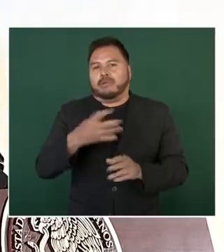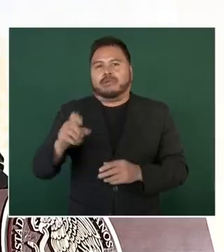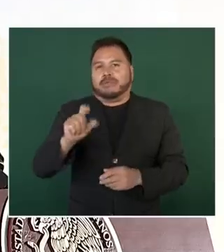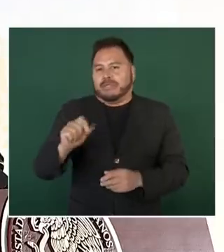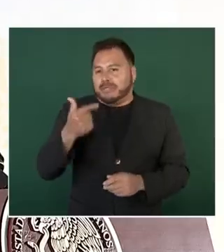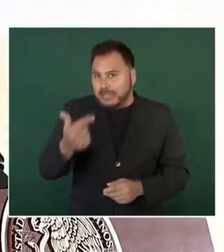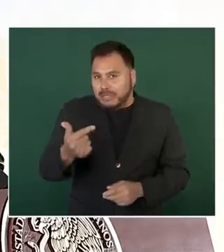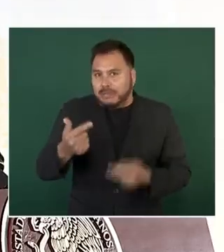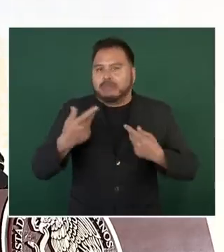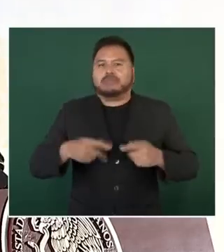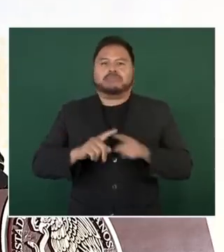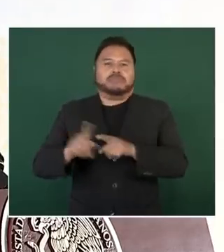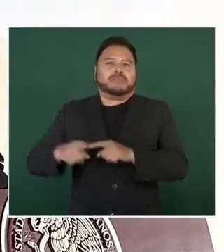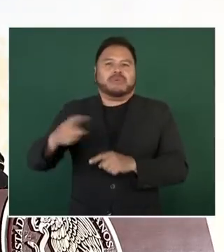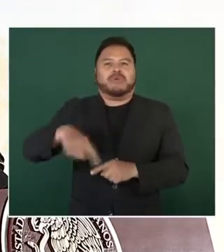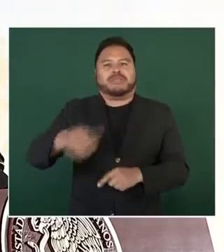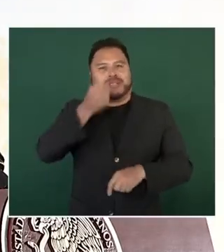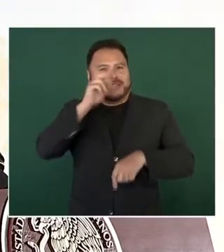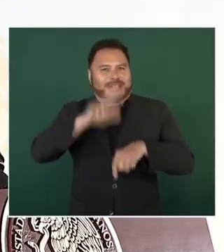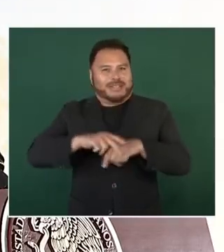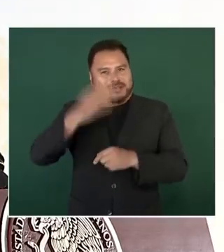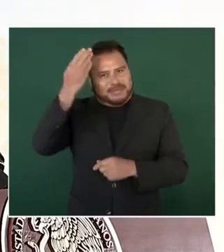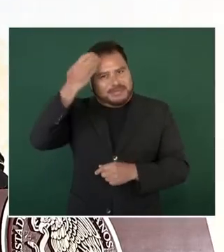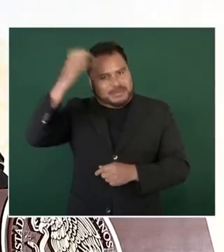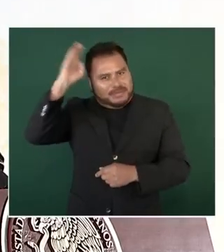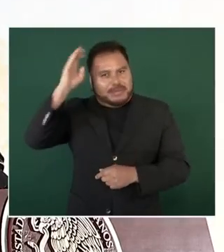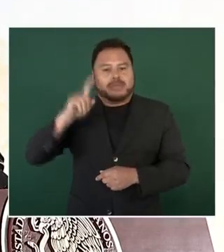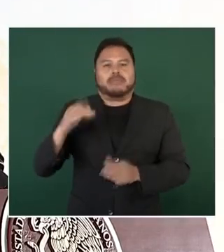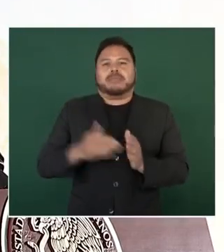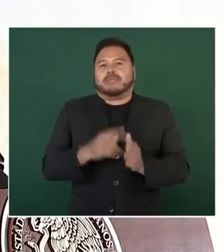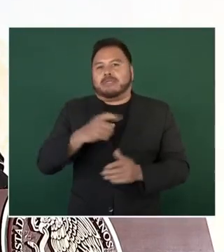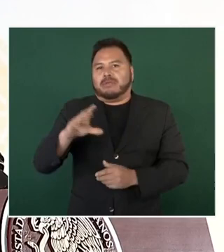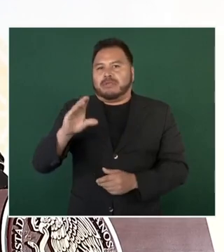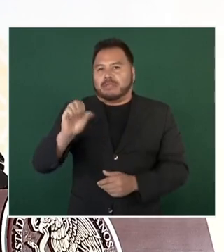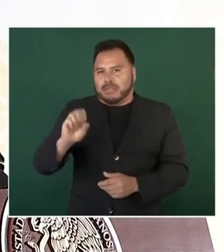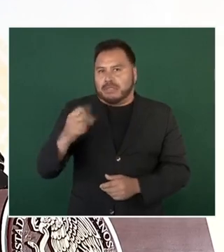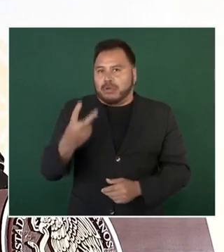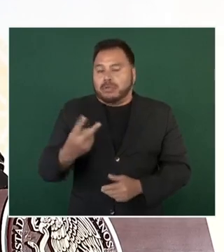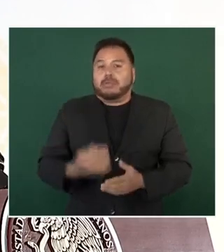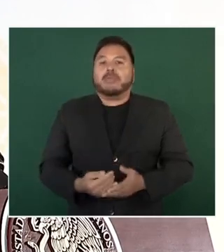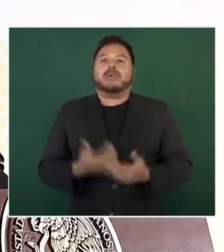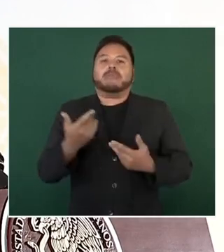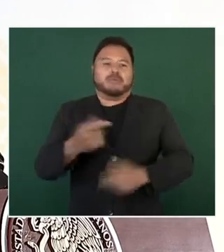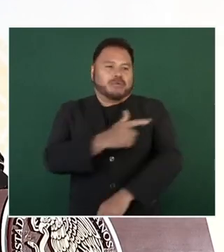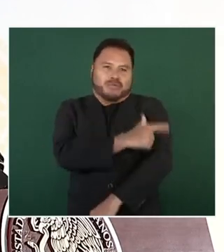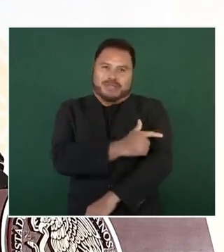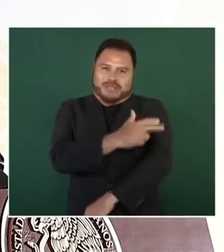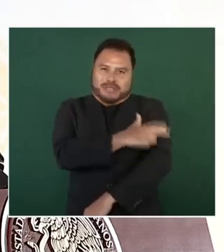4.527, elementos de la Secretaría de Marina 1.162, la Guardia Nacional